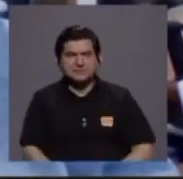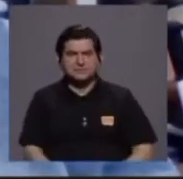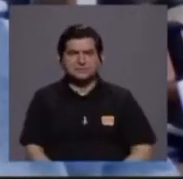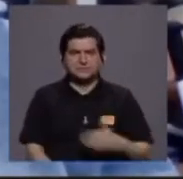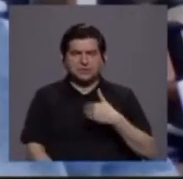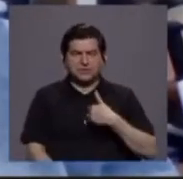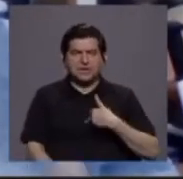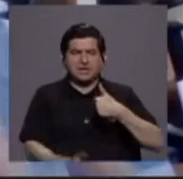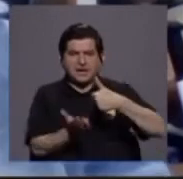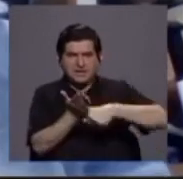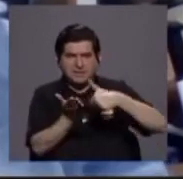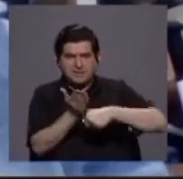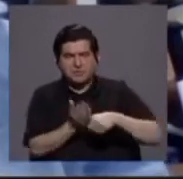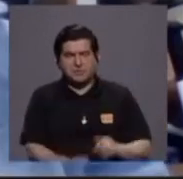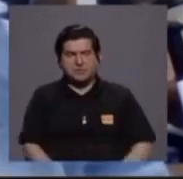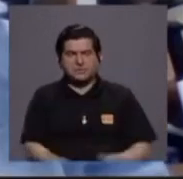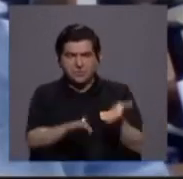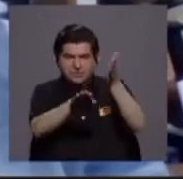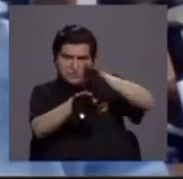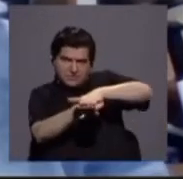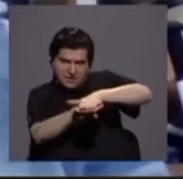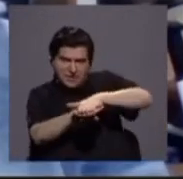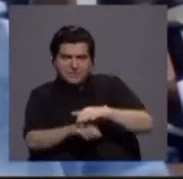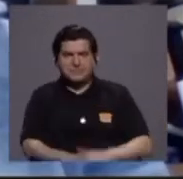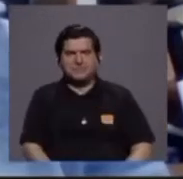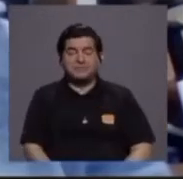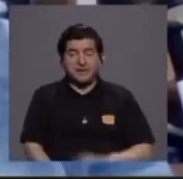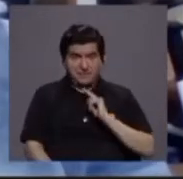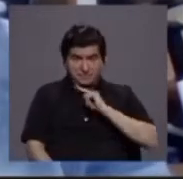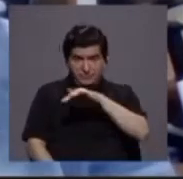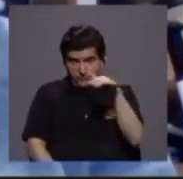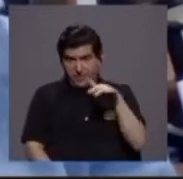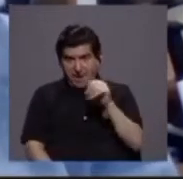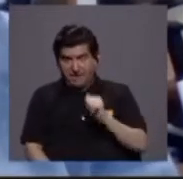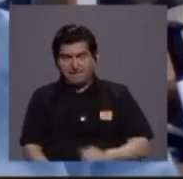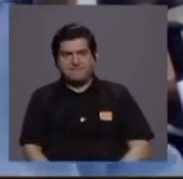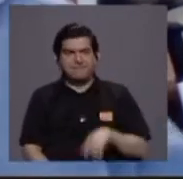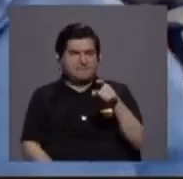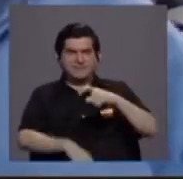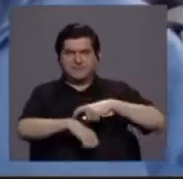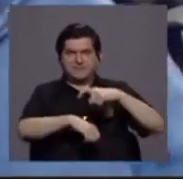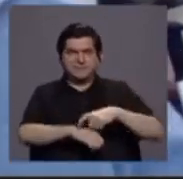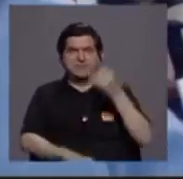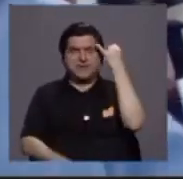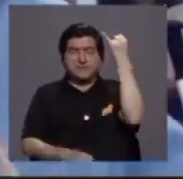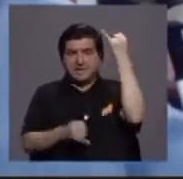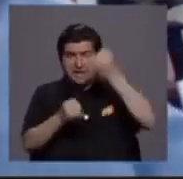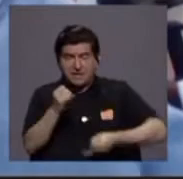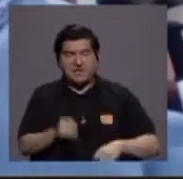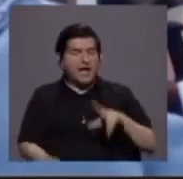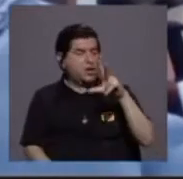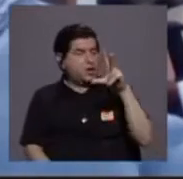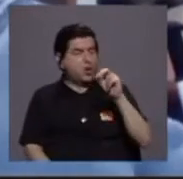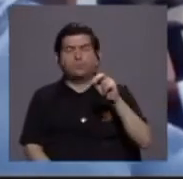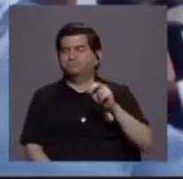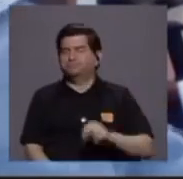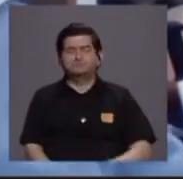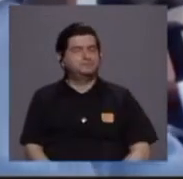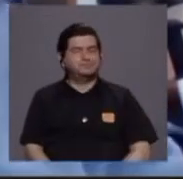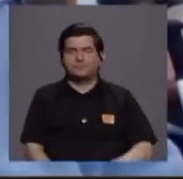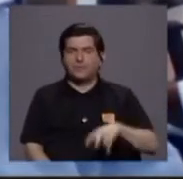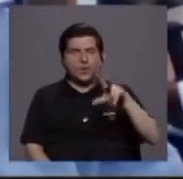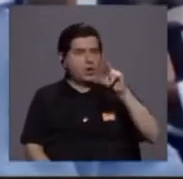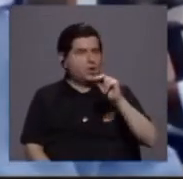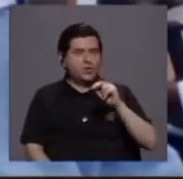una elección trucada correspondía a la realidad. En aquel entonces la conclusión más importante es que